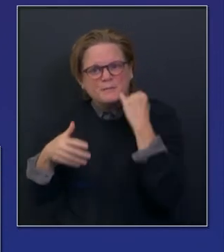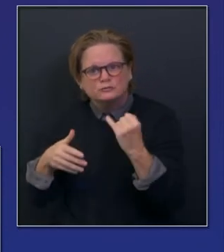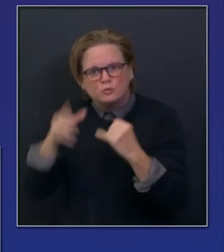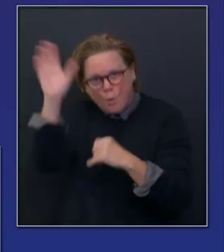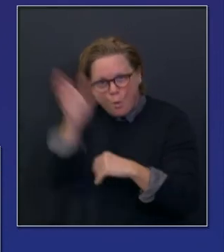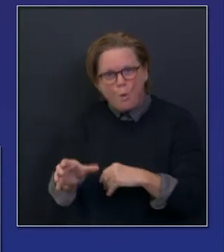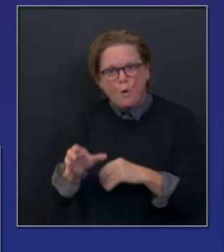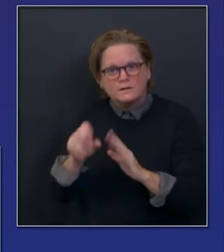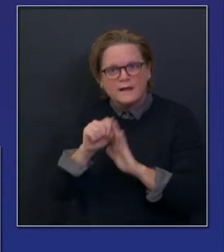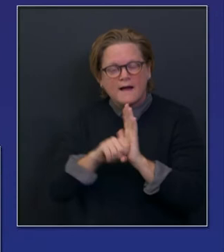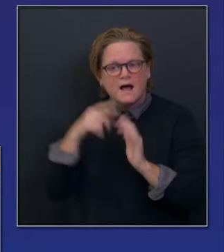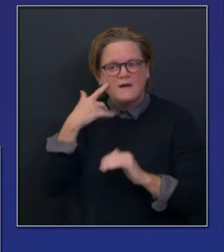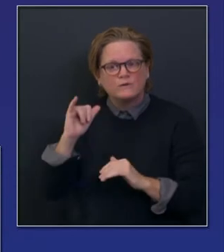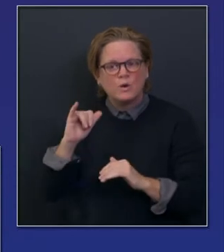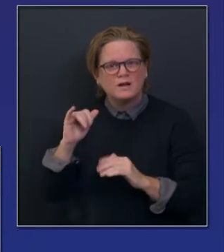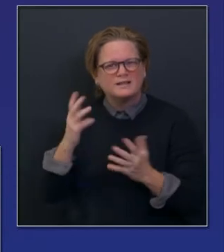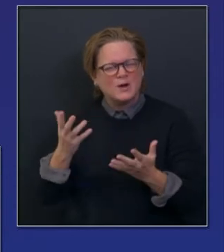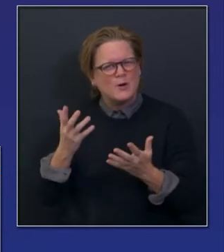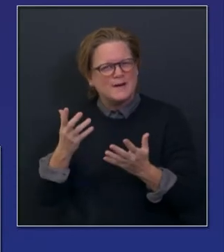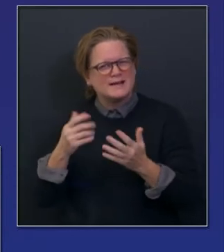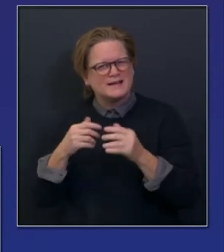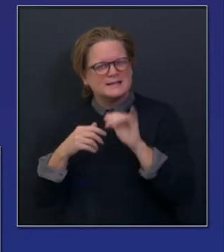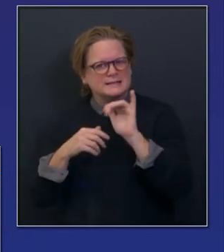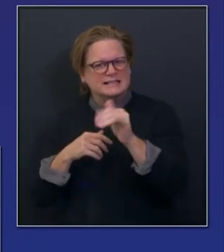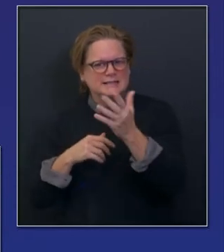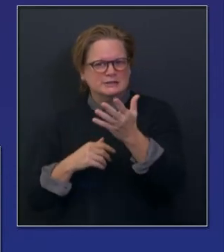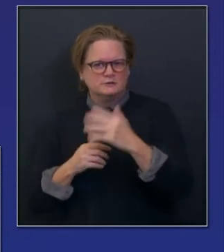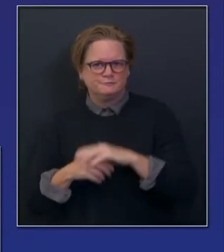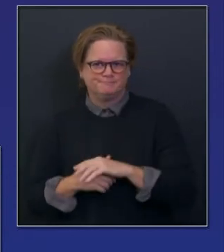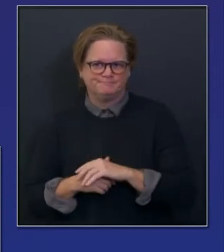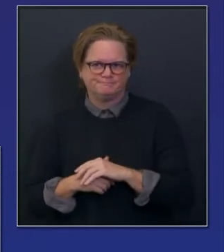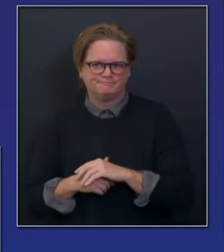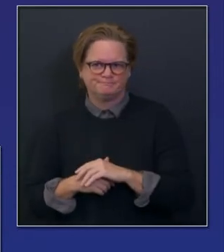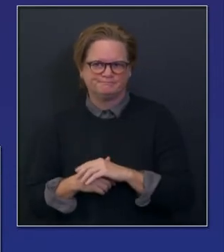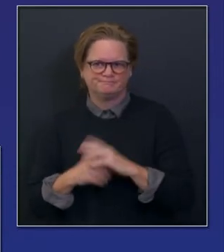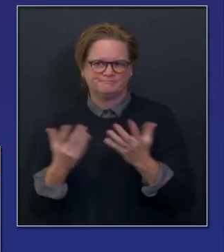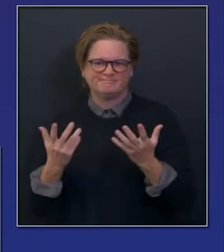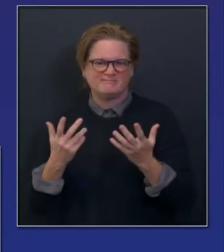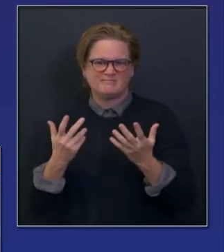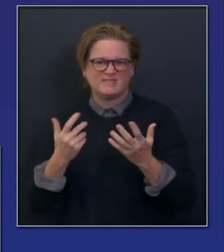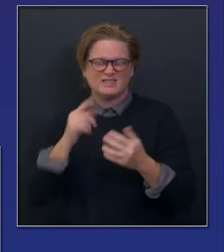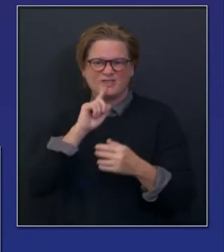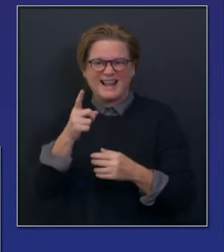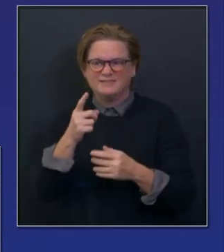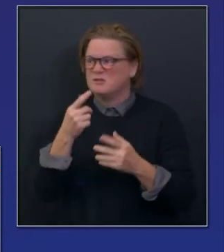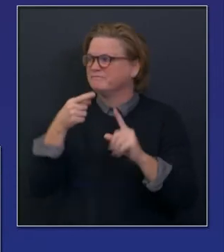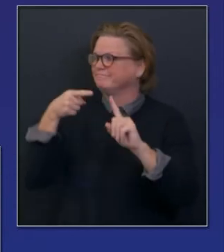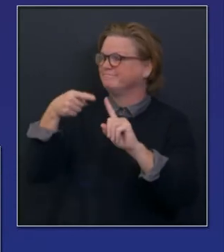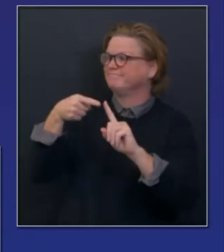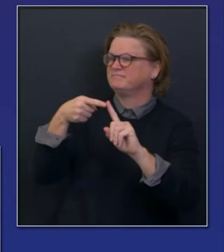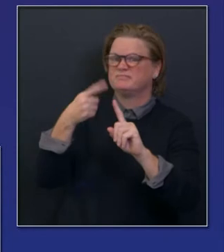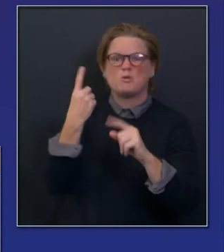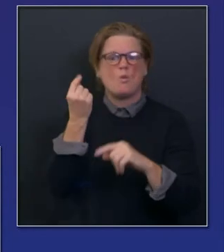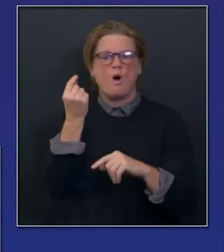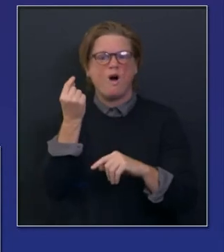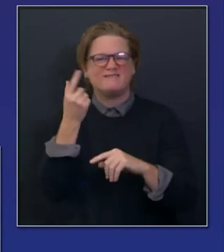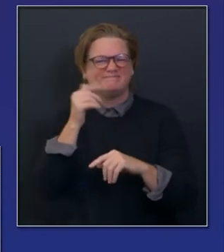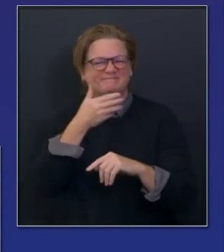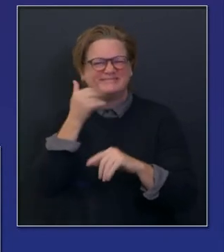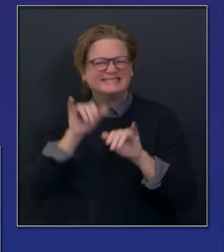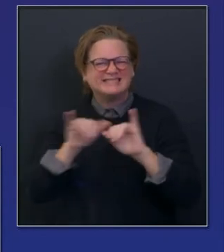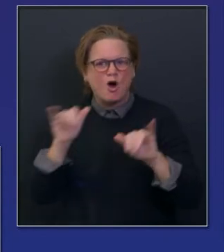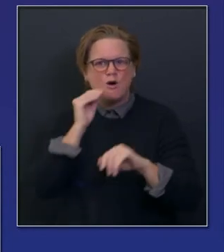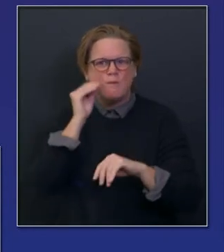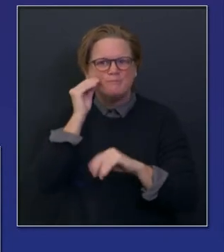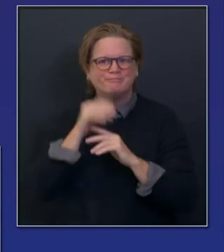ser dentro de 2 semanas. ¿Cómo se puede enlazar esto? Seguir las órdenes de quedarse en casa, tomar las decisiones,